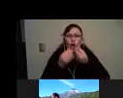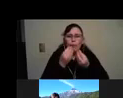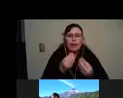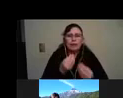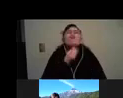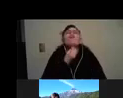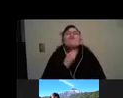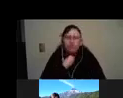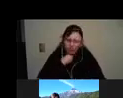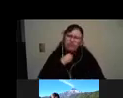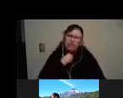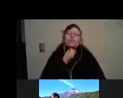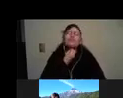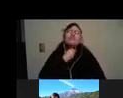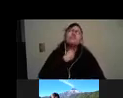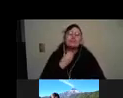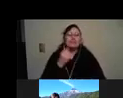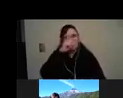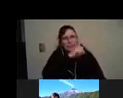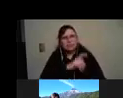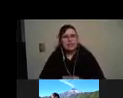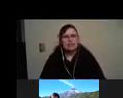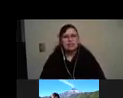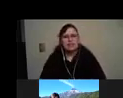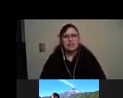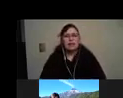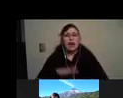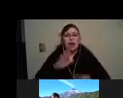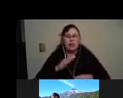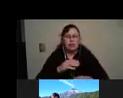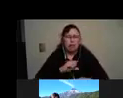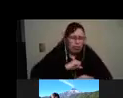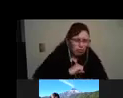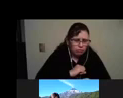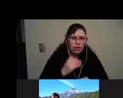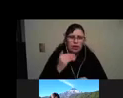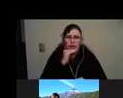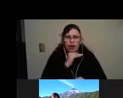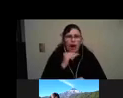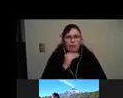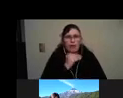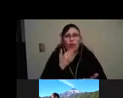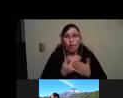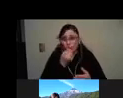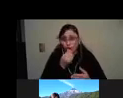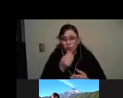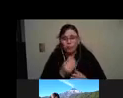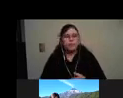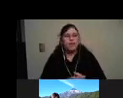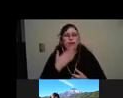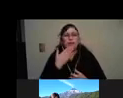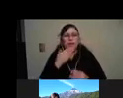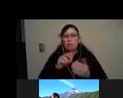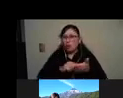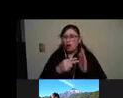cueste deglutir, la deglución, succionar, que se tapique, puede ser un signo, ¿ya? Aumento del tono extensor a nivel de cuello, ¿cierto?